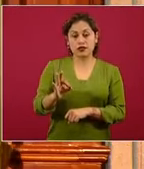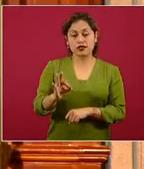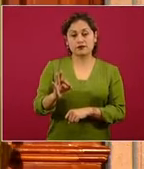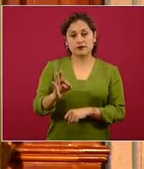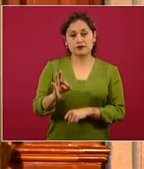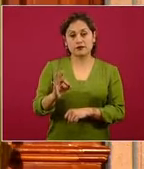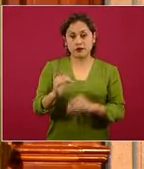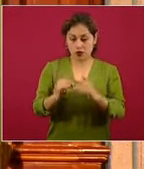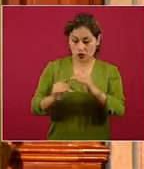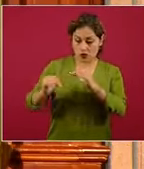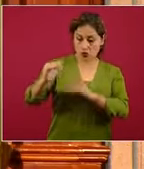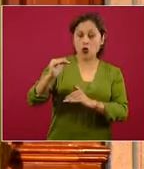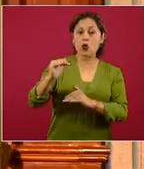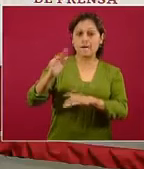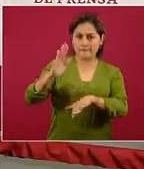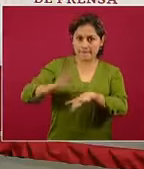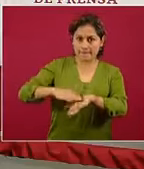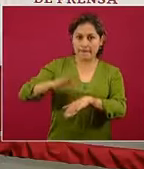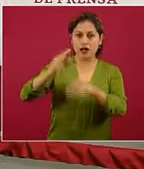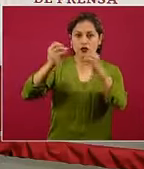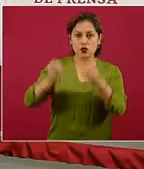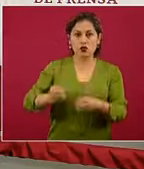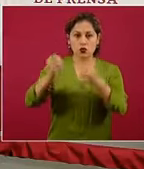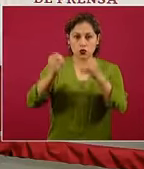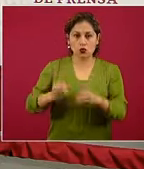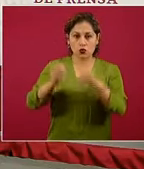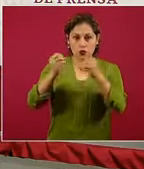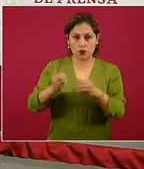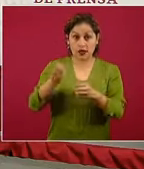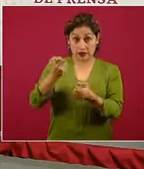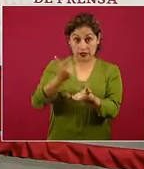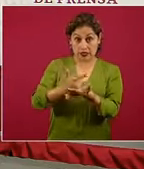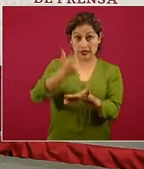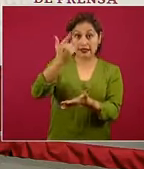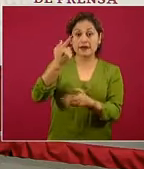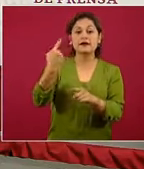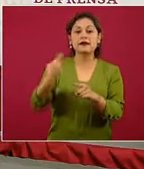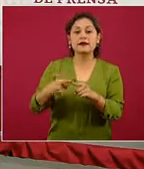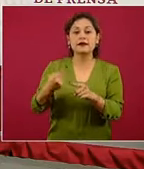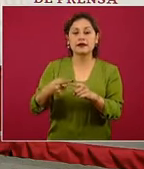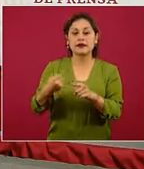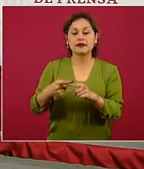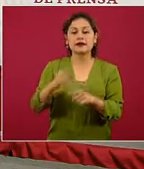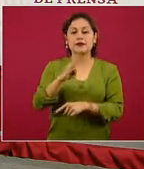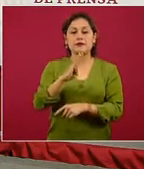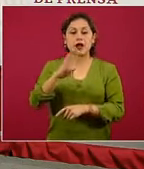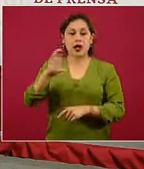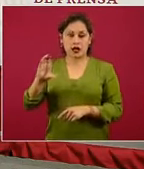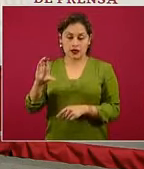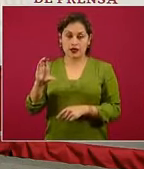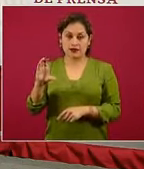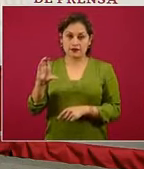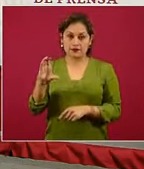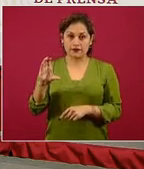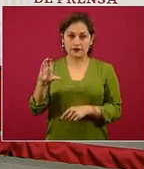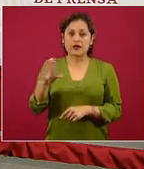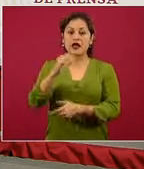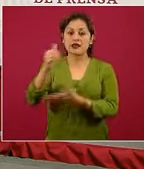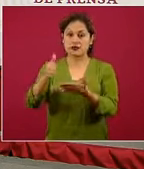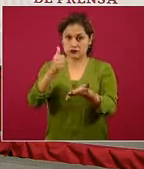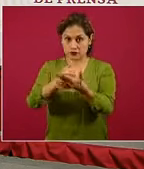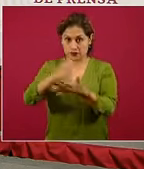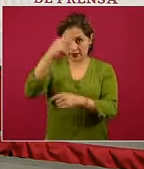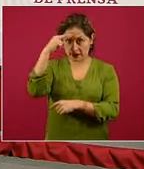superando sí el 70%, que también es este nivel de seguridad, encontramos a Baja California y Ciudad de